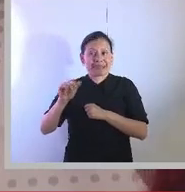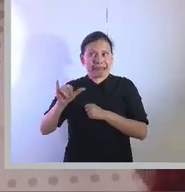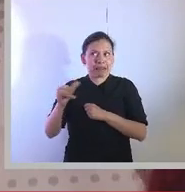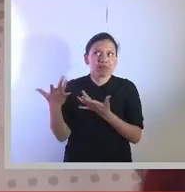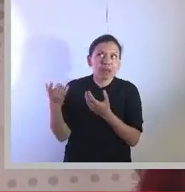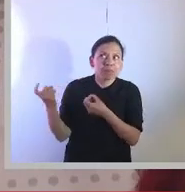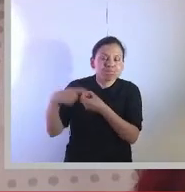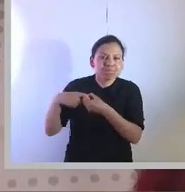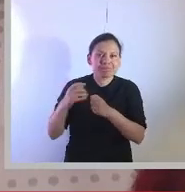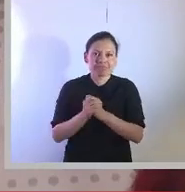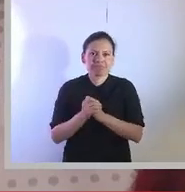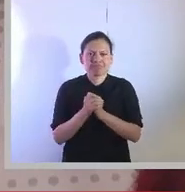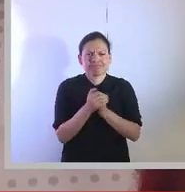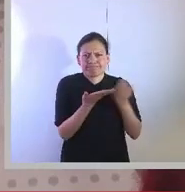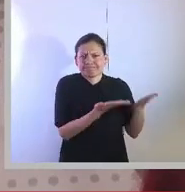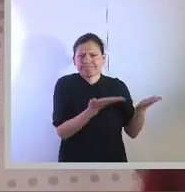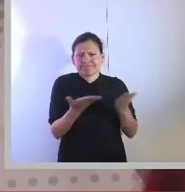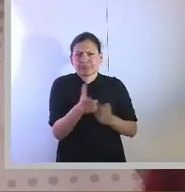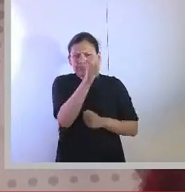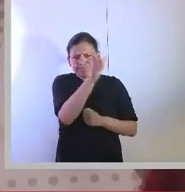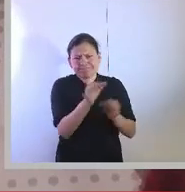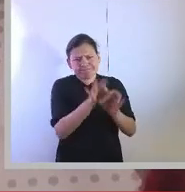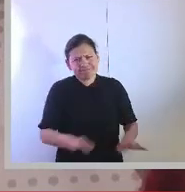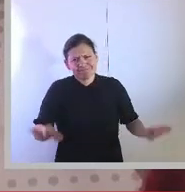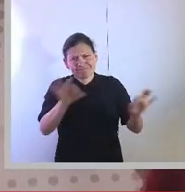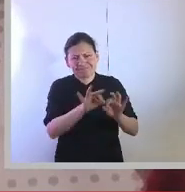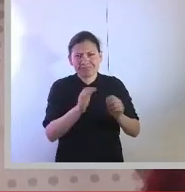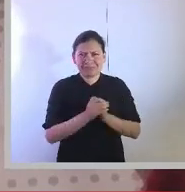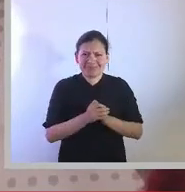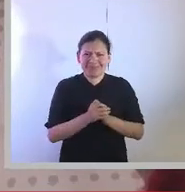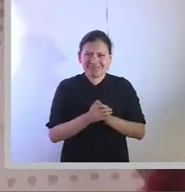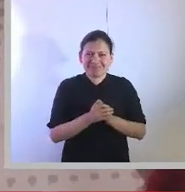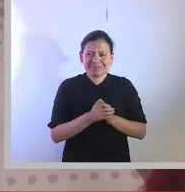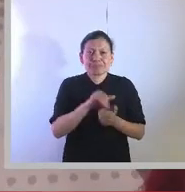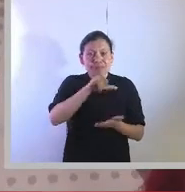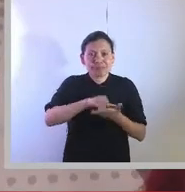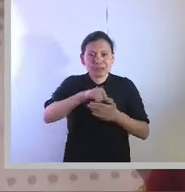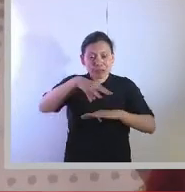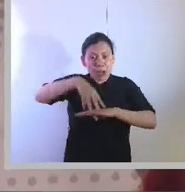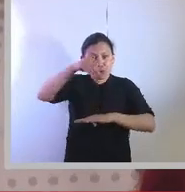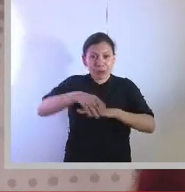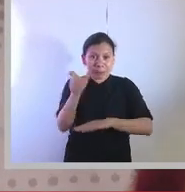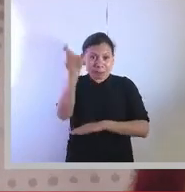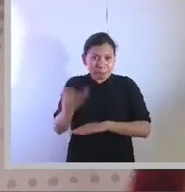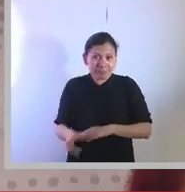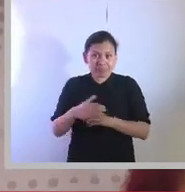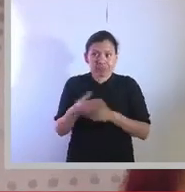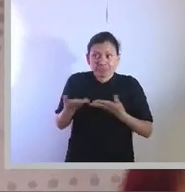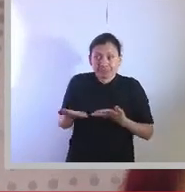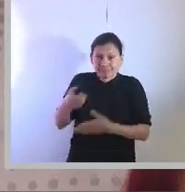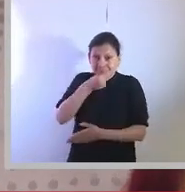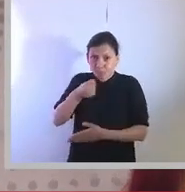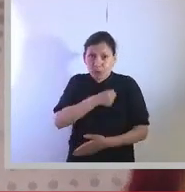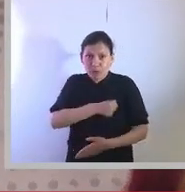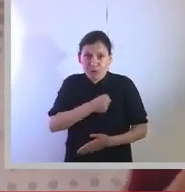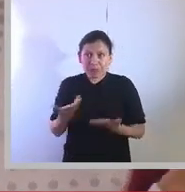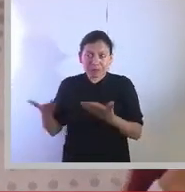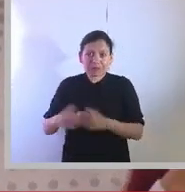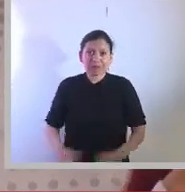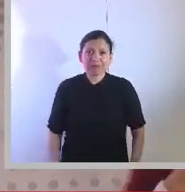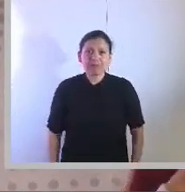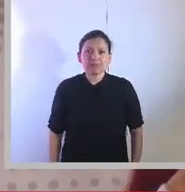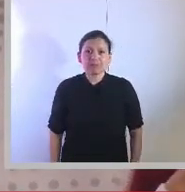esta visita tan importante. Karin Metal, también de Suecia, queremos darle el micrófono.